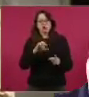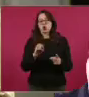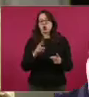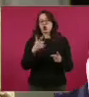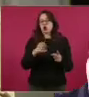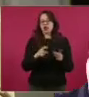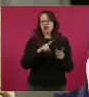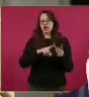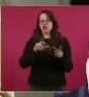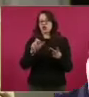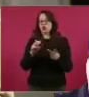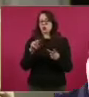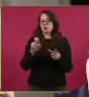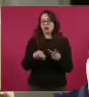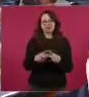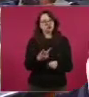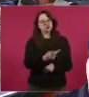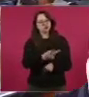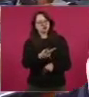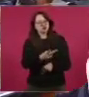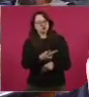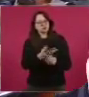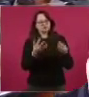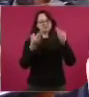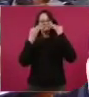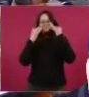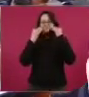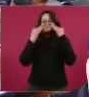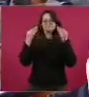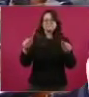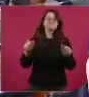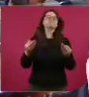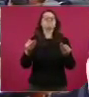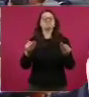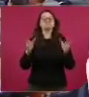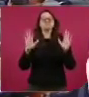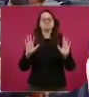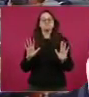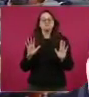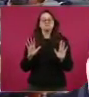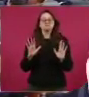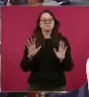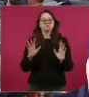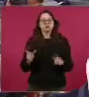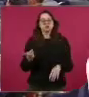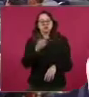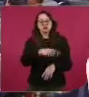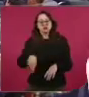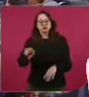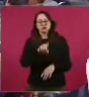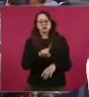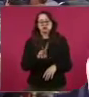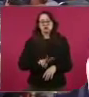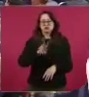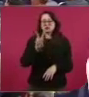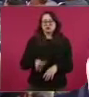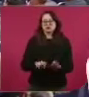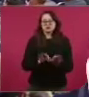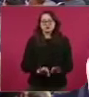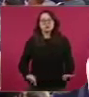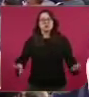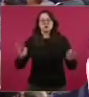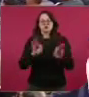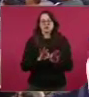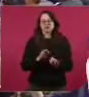sido pues ahorita testigos y en su voz de lo claro y lo trascendente que ha sido